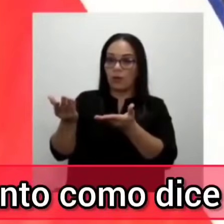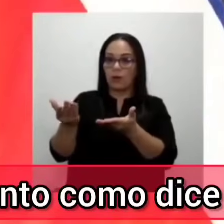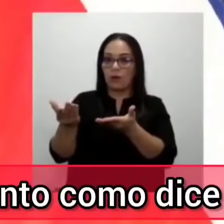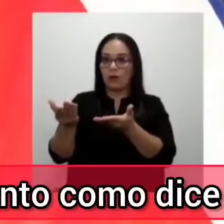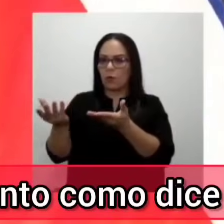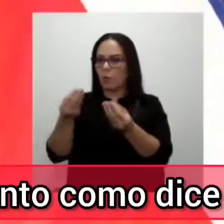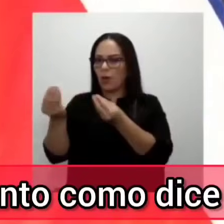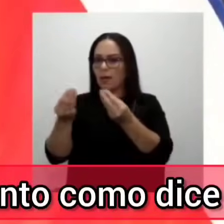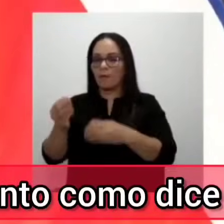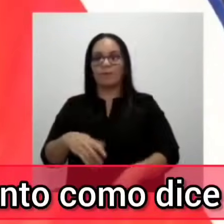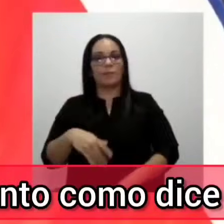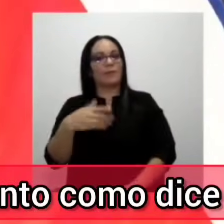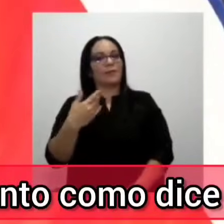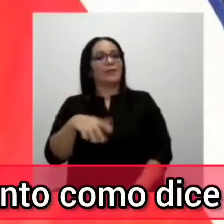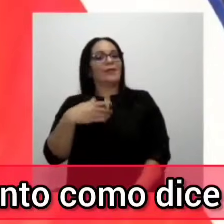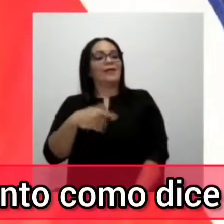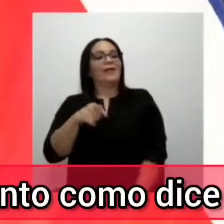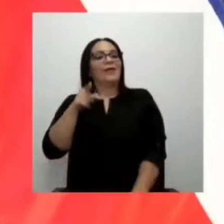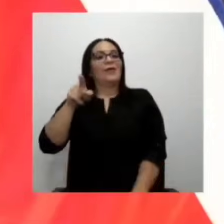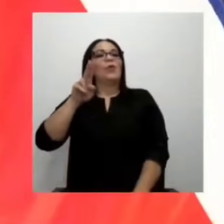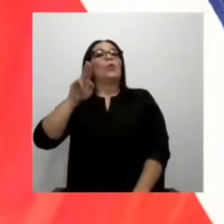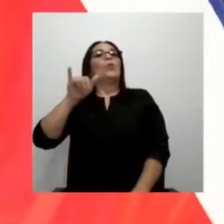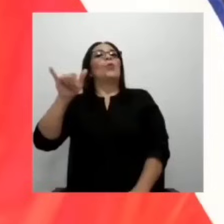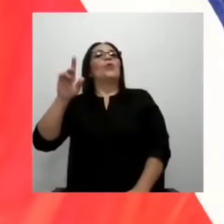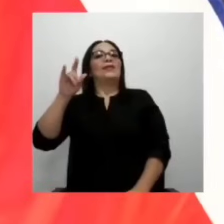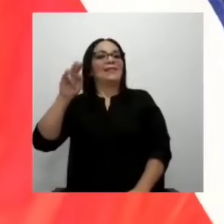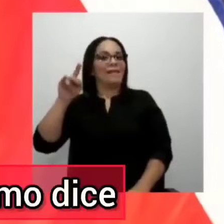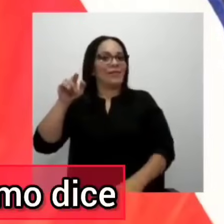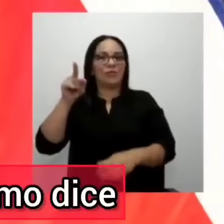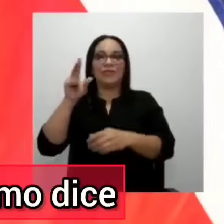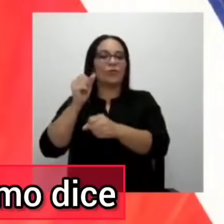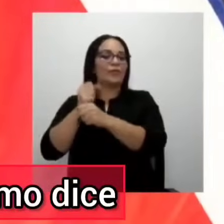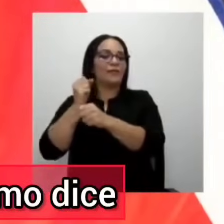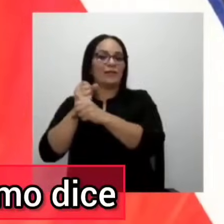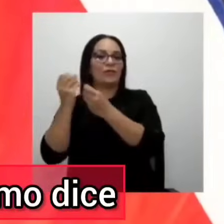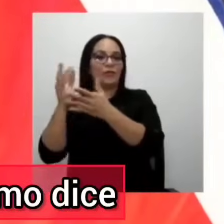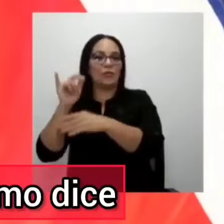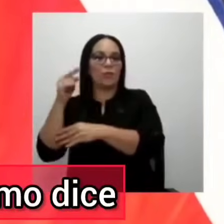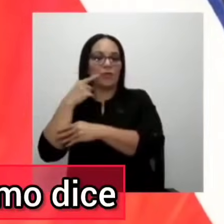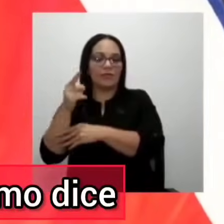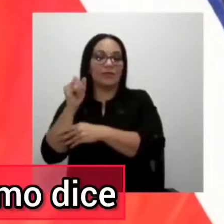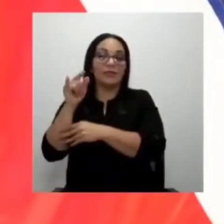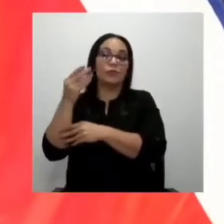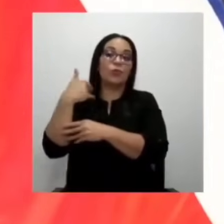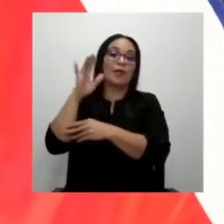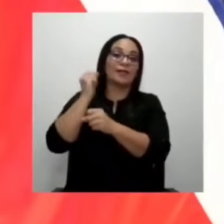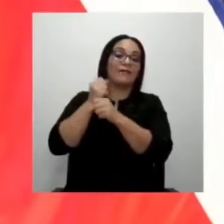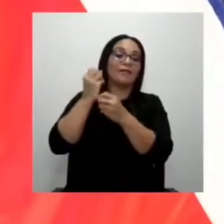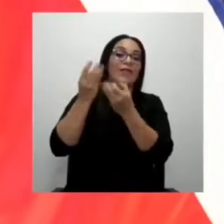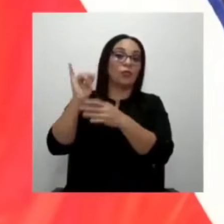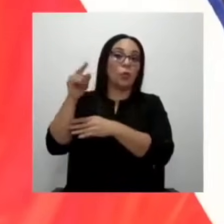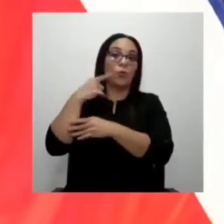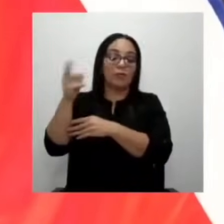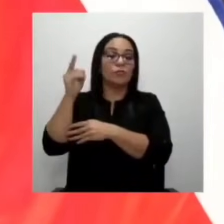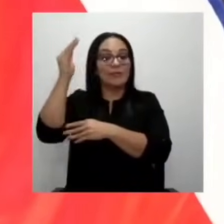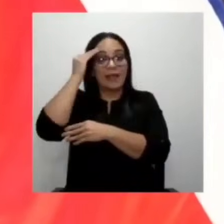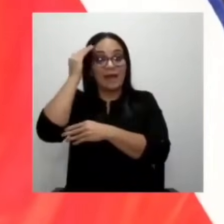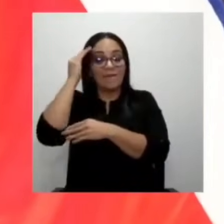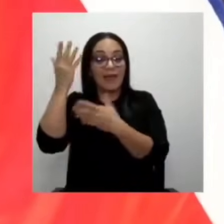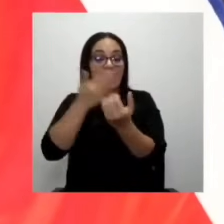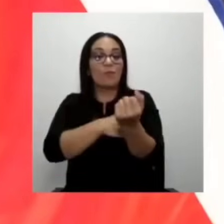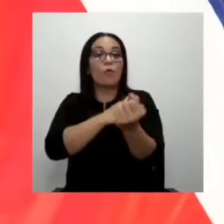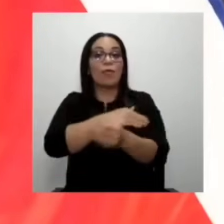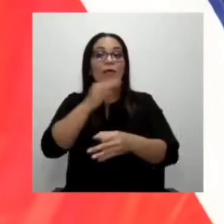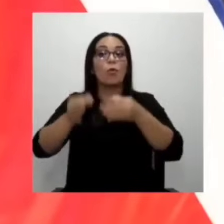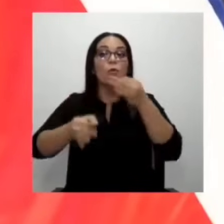David, usted no estaba trabajando tanto como dice. Si hubiera estado trabajando tanto como dice, sabría que el Poder